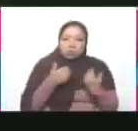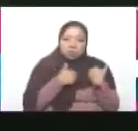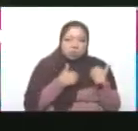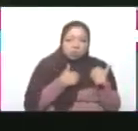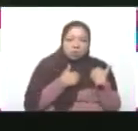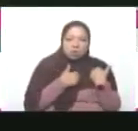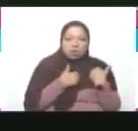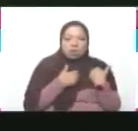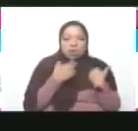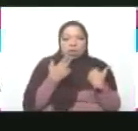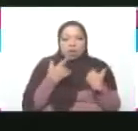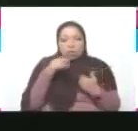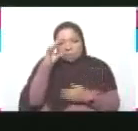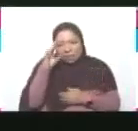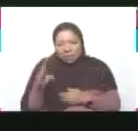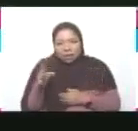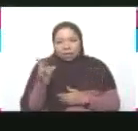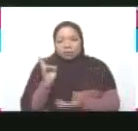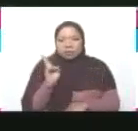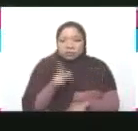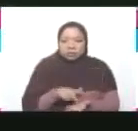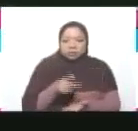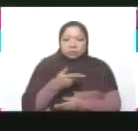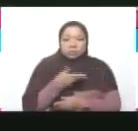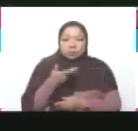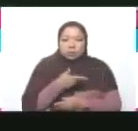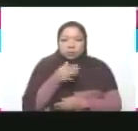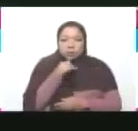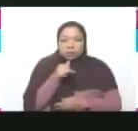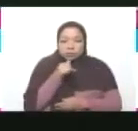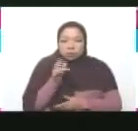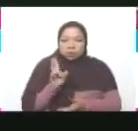con la pura militancia, porque es importante